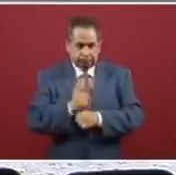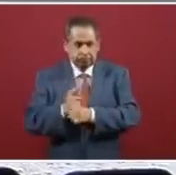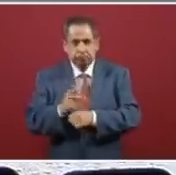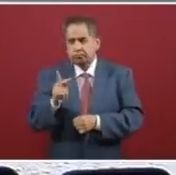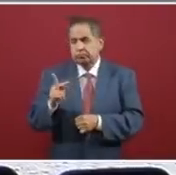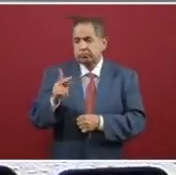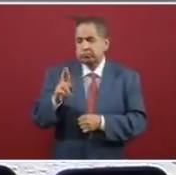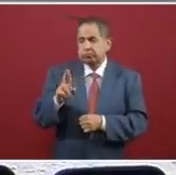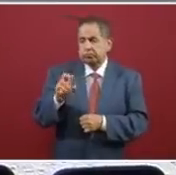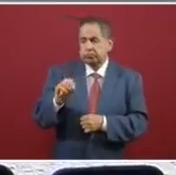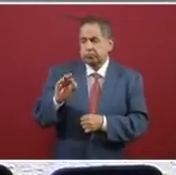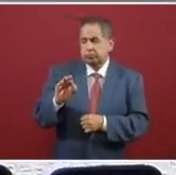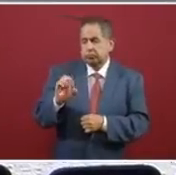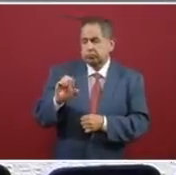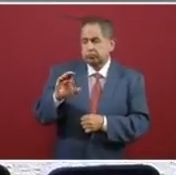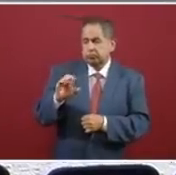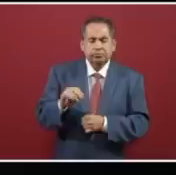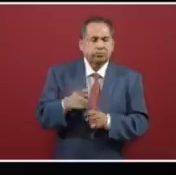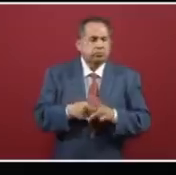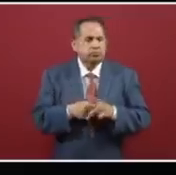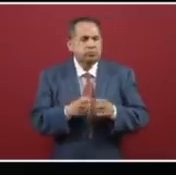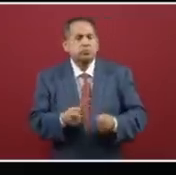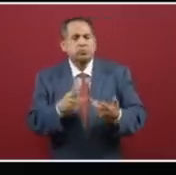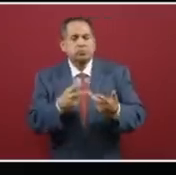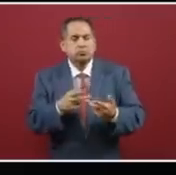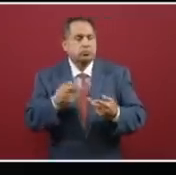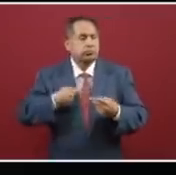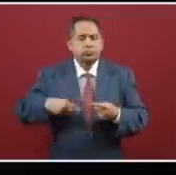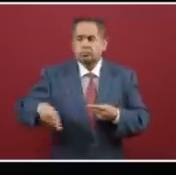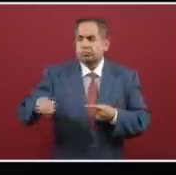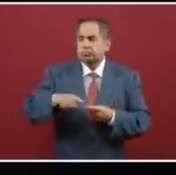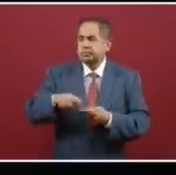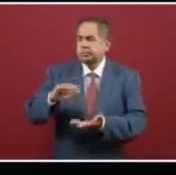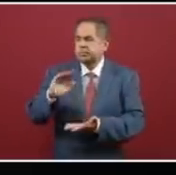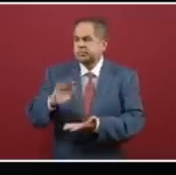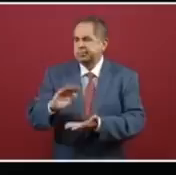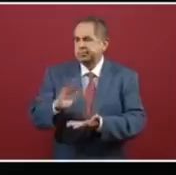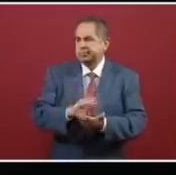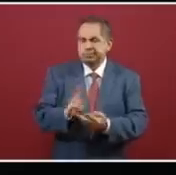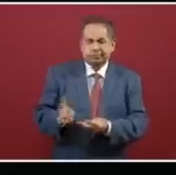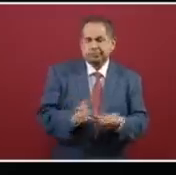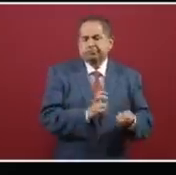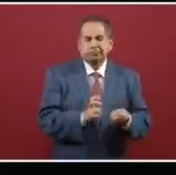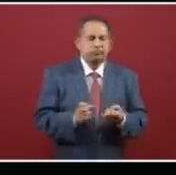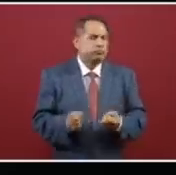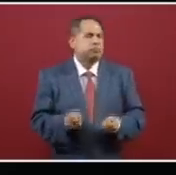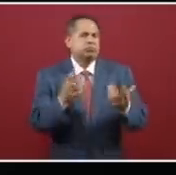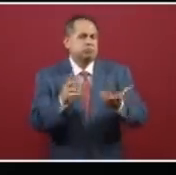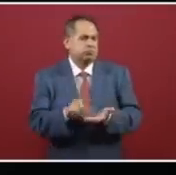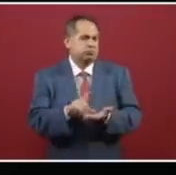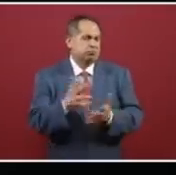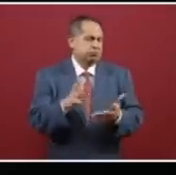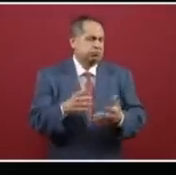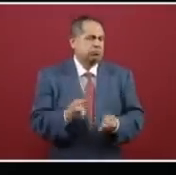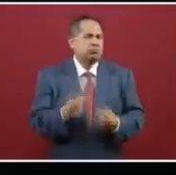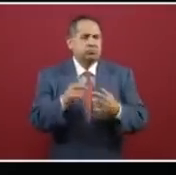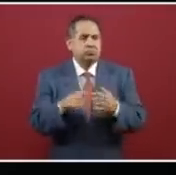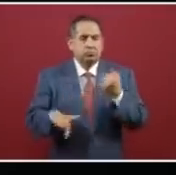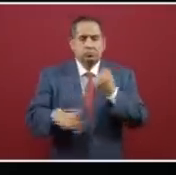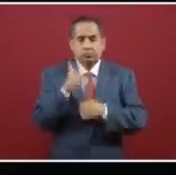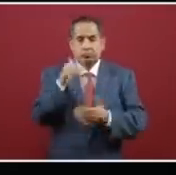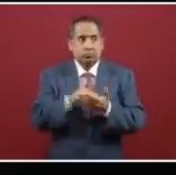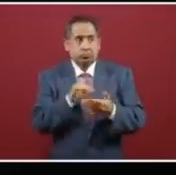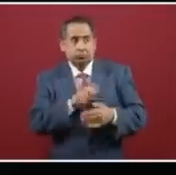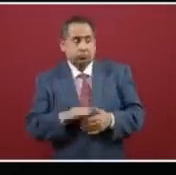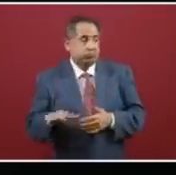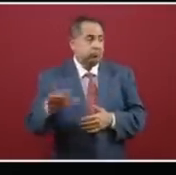profeco algún cálculo de cuánto le roban al consumidor las estaciones de gasolina cuántas de las 12 mil